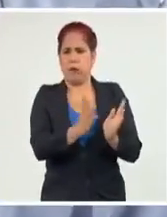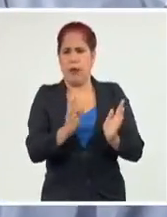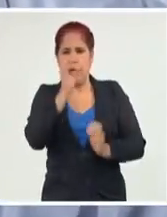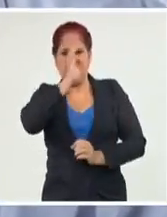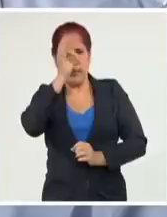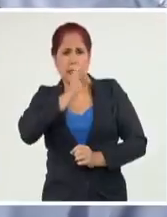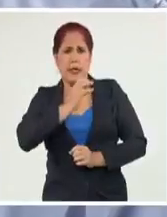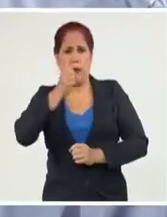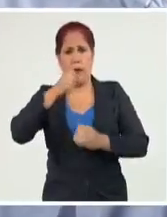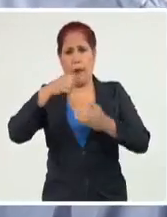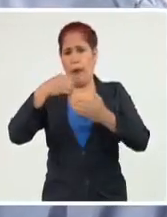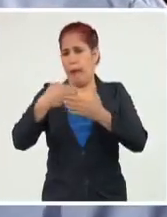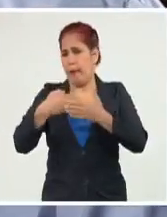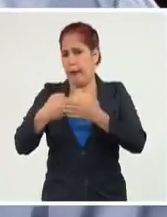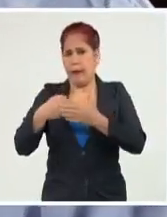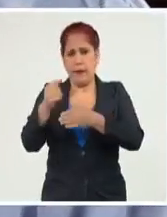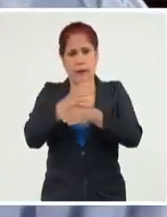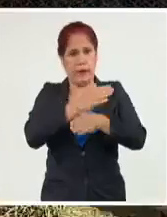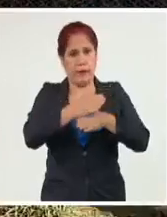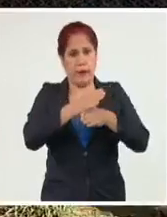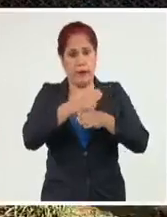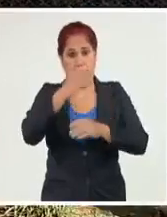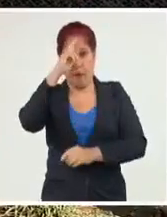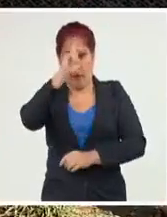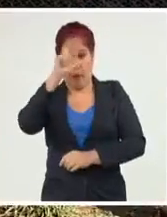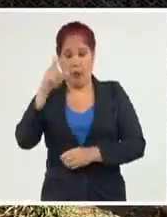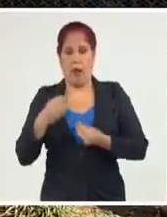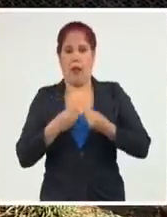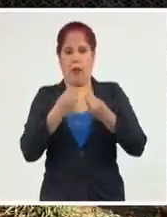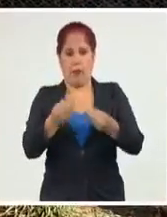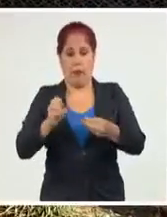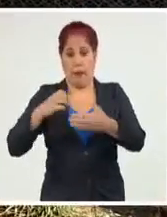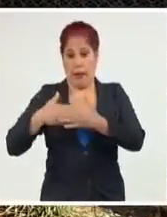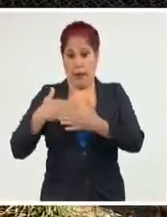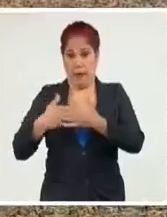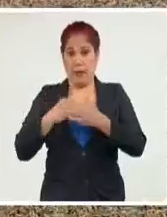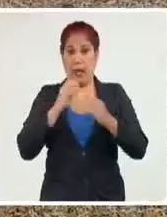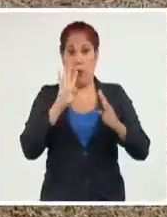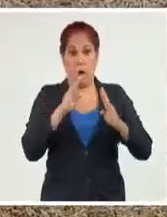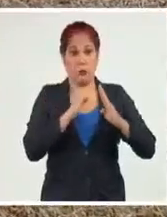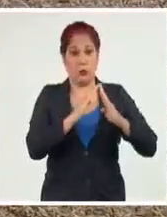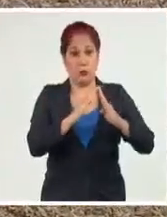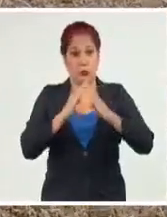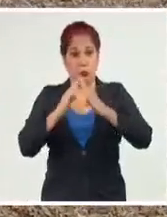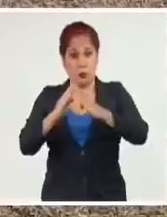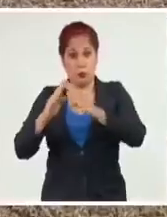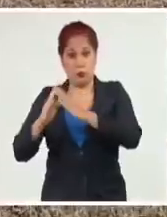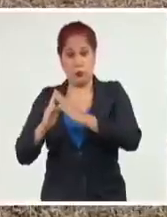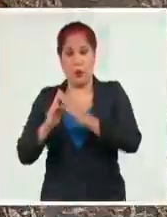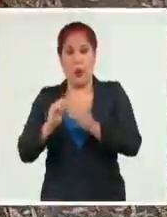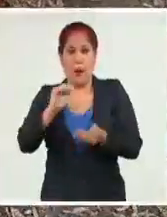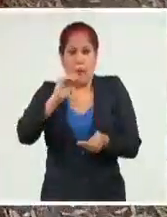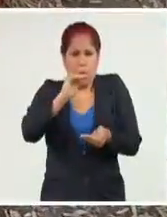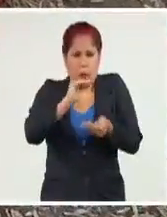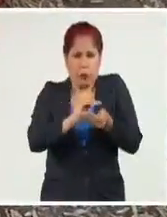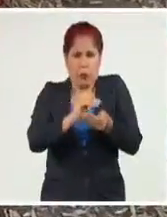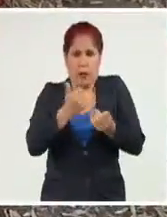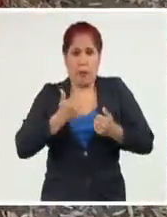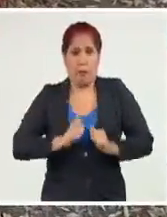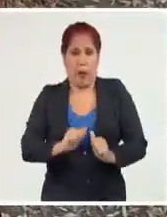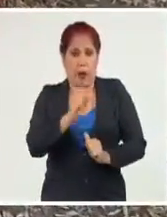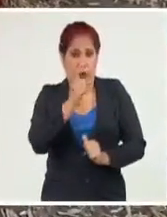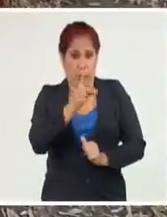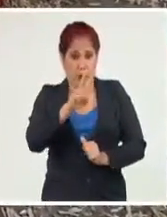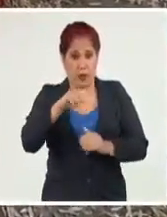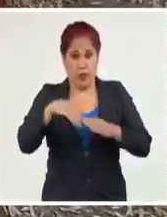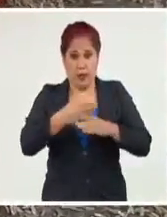la empresa hace la comercialización. La unidad con 4 naves asume el manejo de pollitos desde los 12 días para su